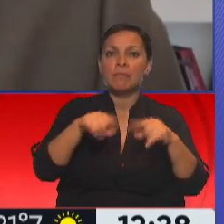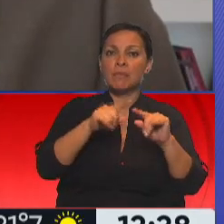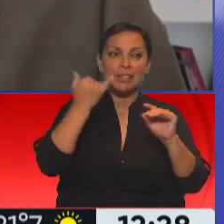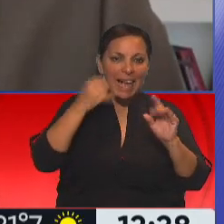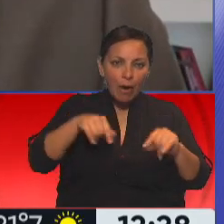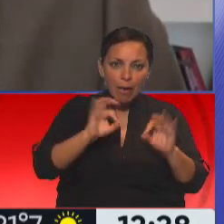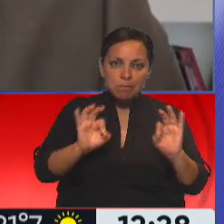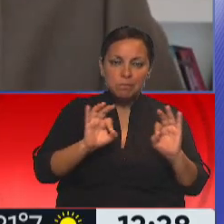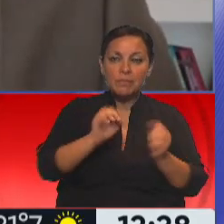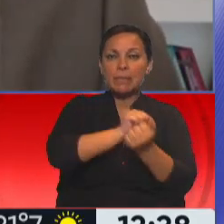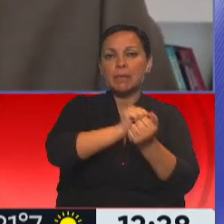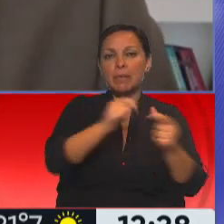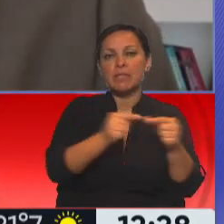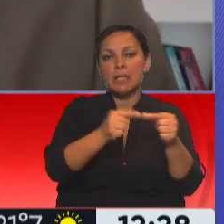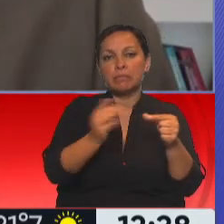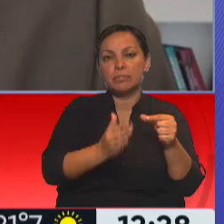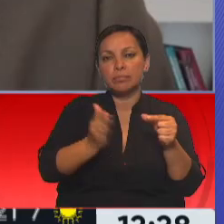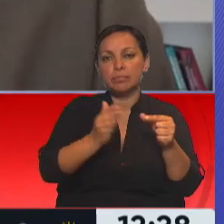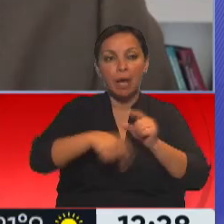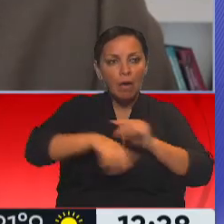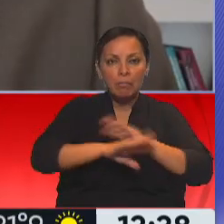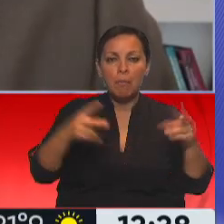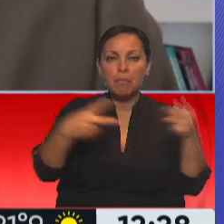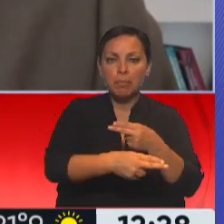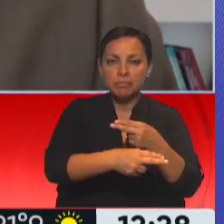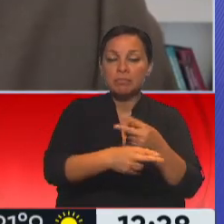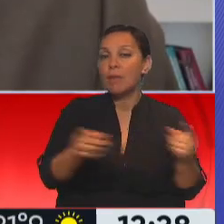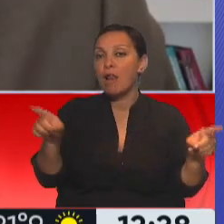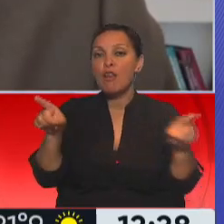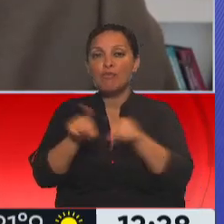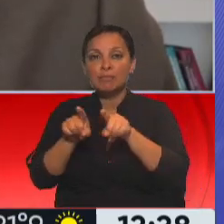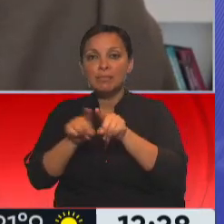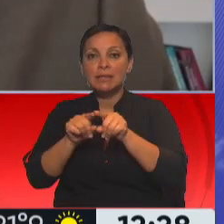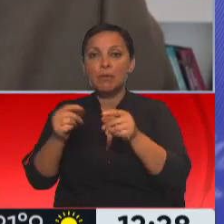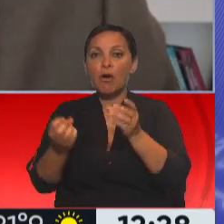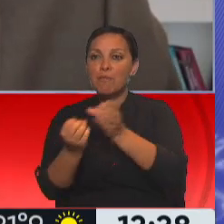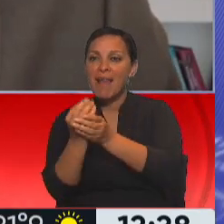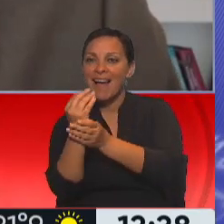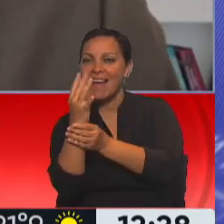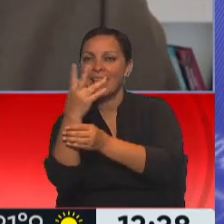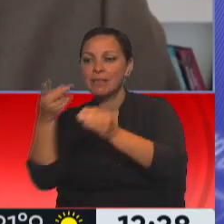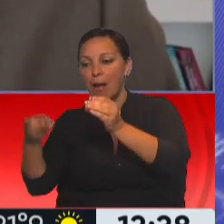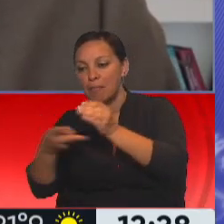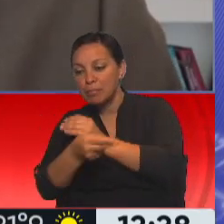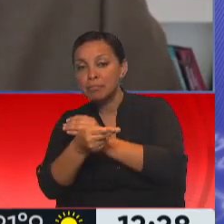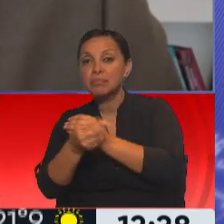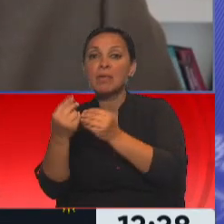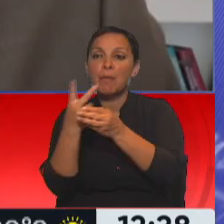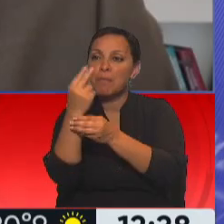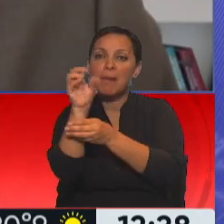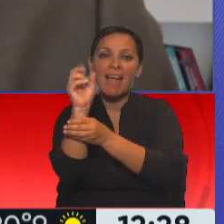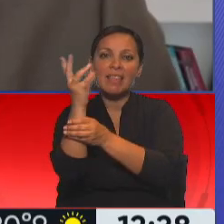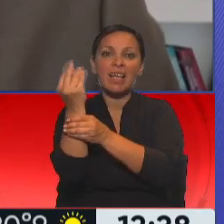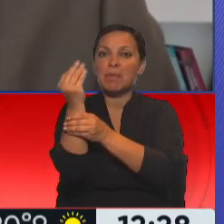imprimir billetes. Una vez que cortás esas causas, es como cuando cortás una planta a la raíz, se va muriendo la planta, la inflación